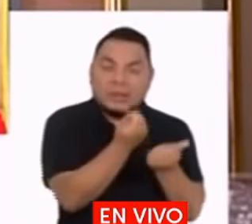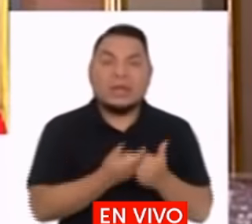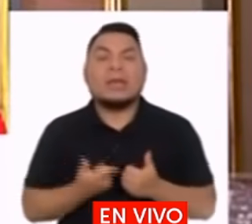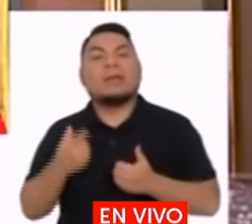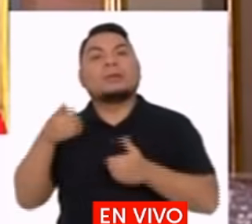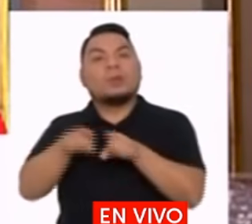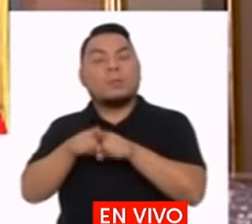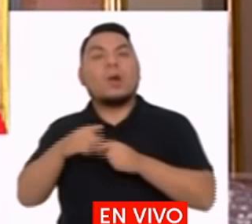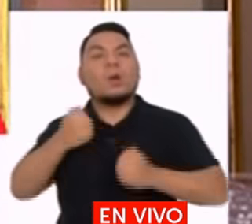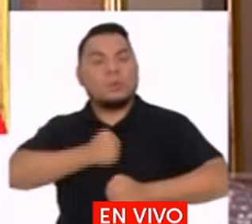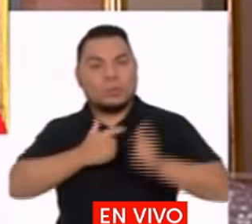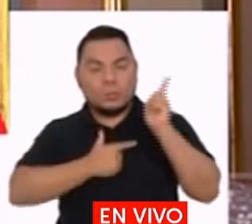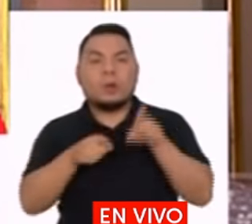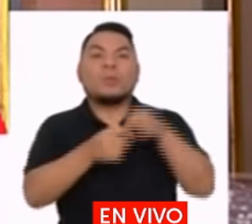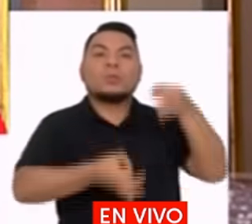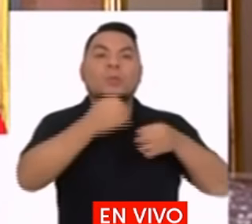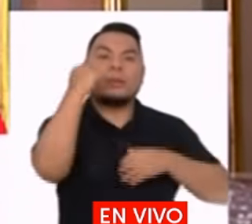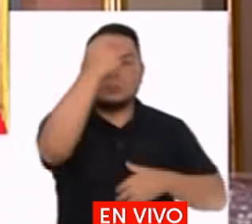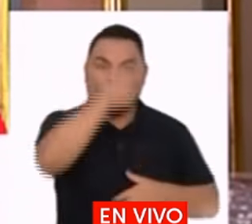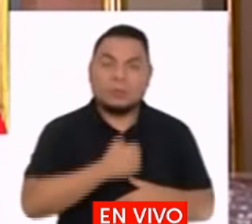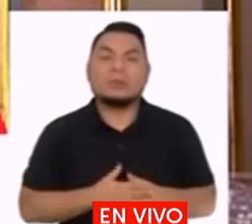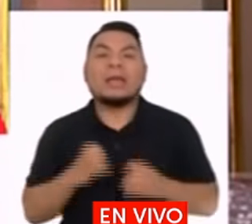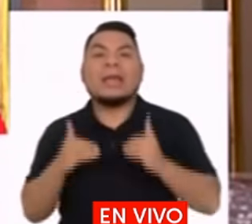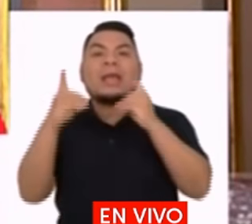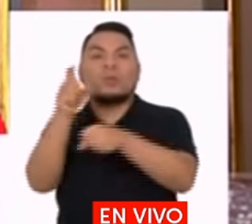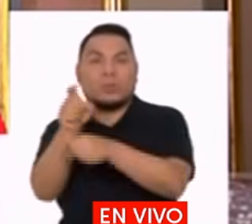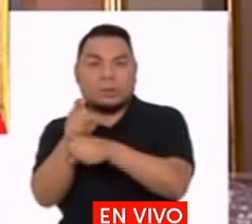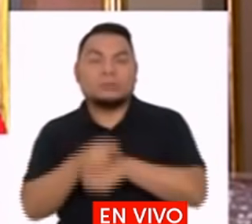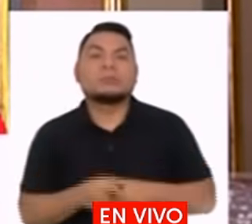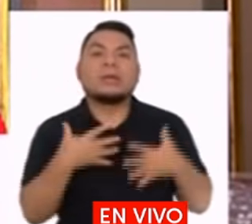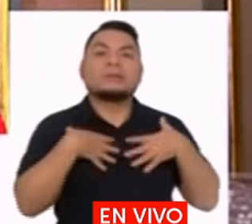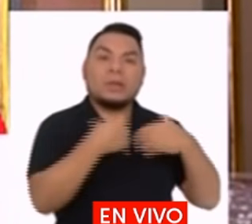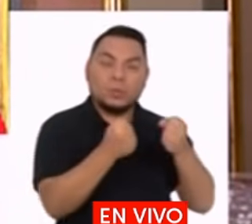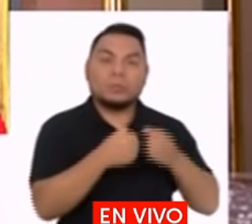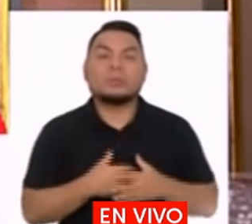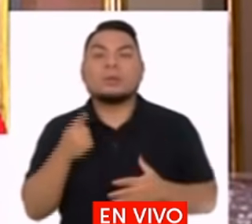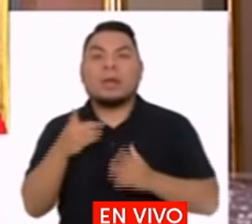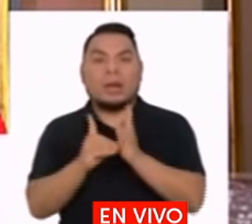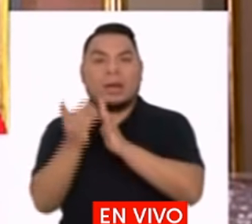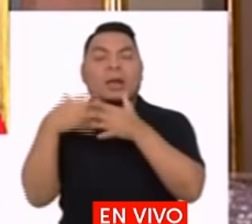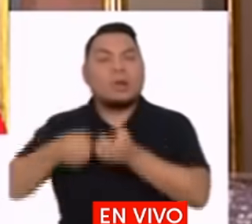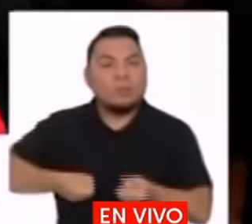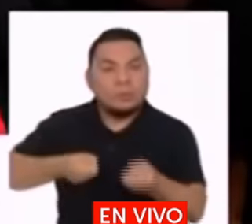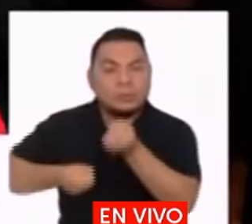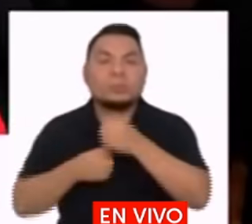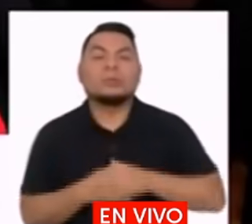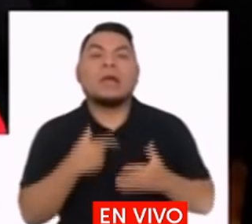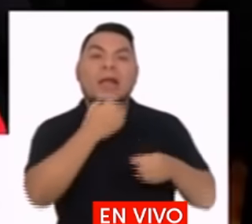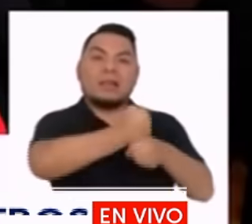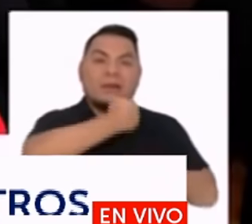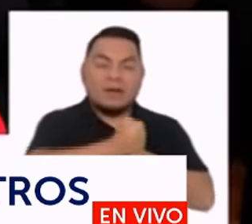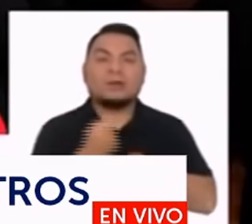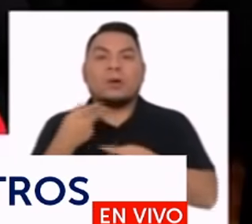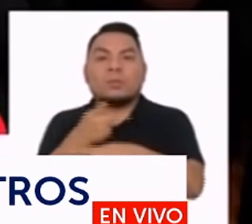Interior, Justicia y Derechos Humanos, Educación, Salud, Desarrollo Agrario y Riego,